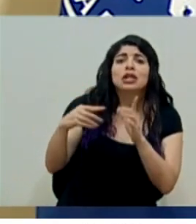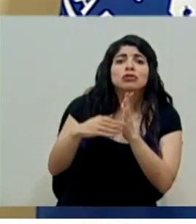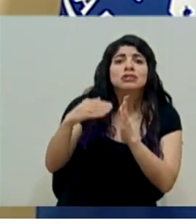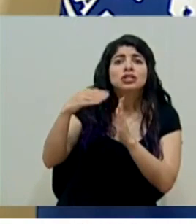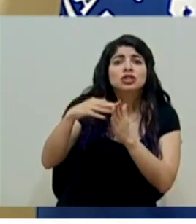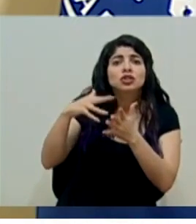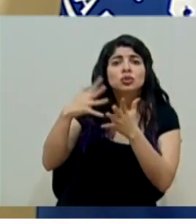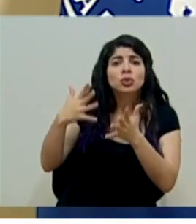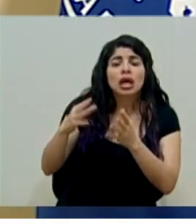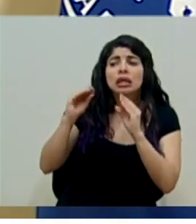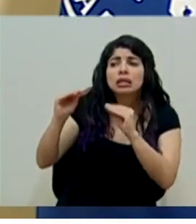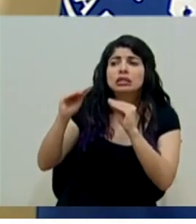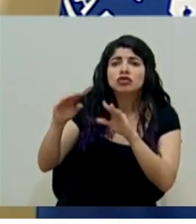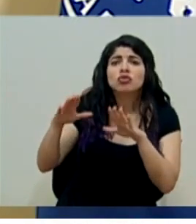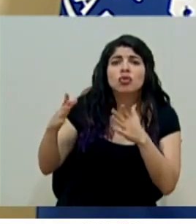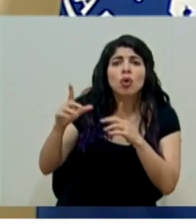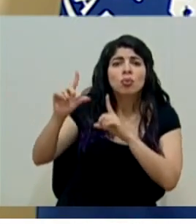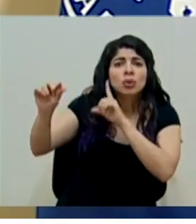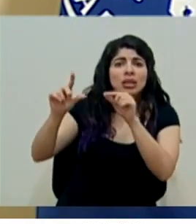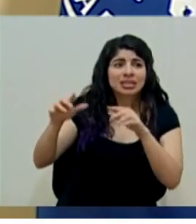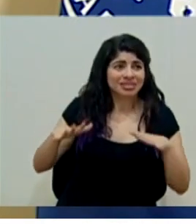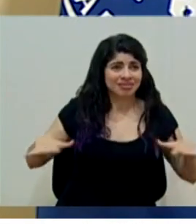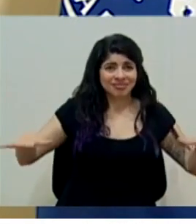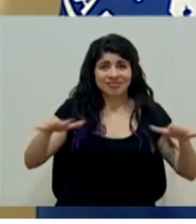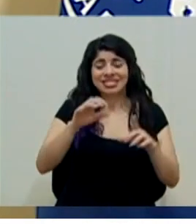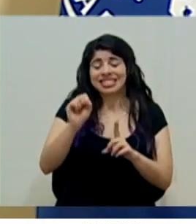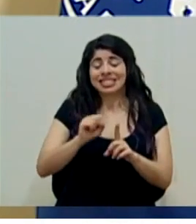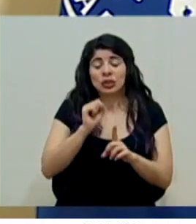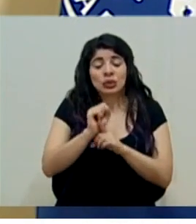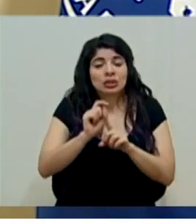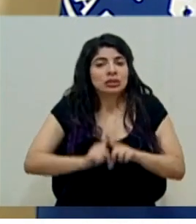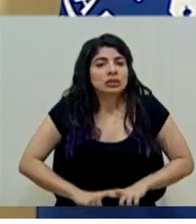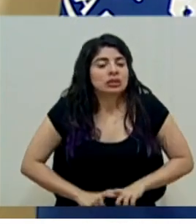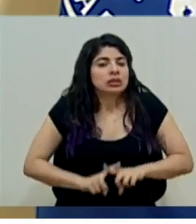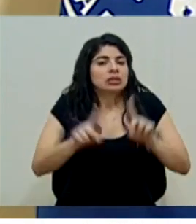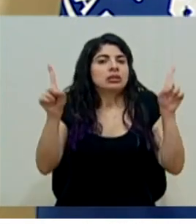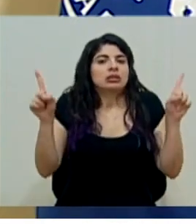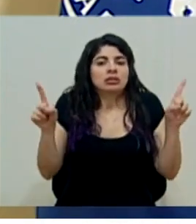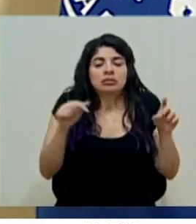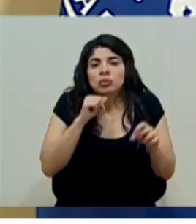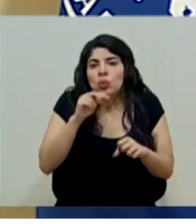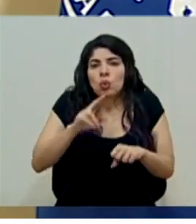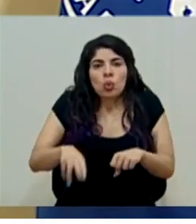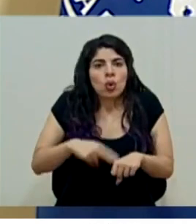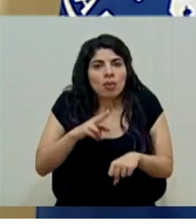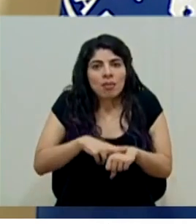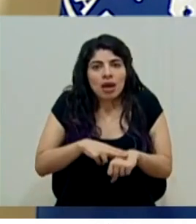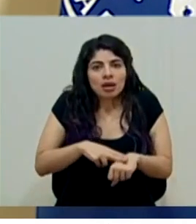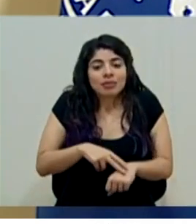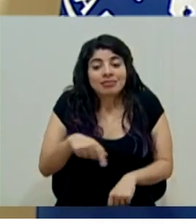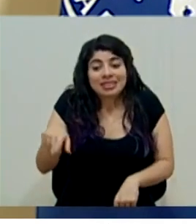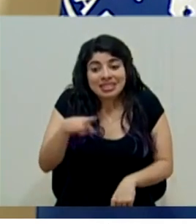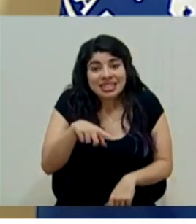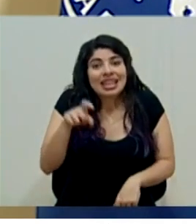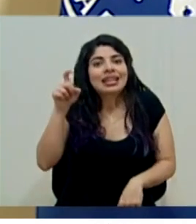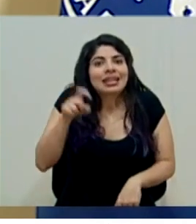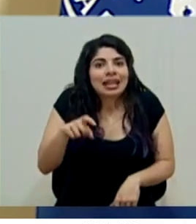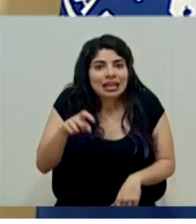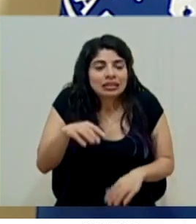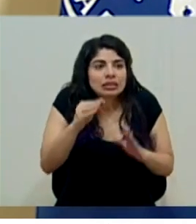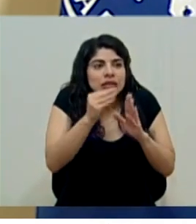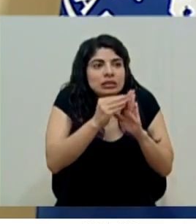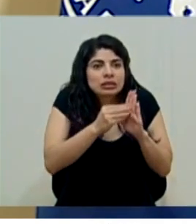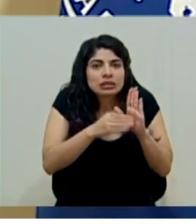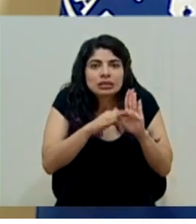muchachos y muchachas. Es una situación extraordinaria que requiere ese tipo de